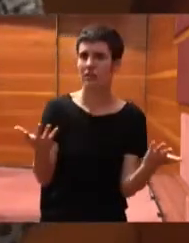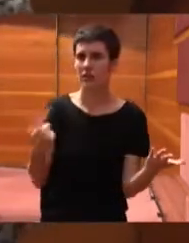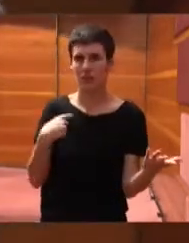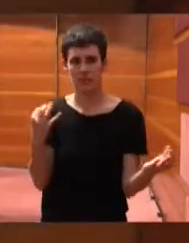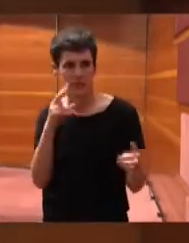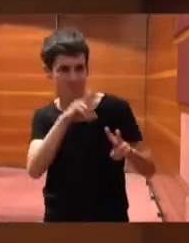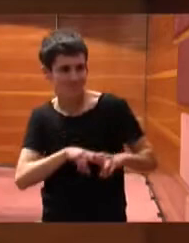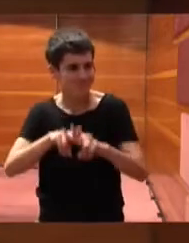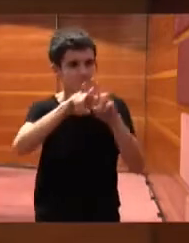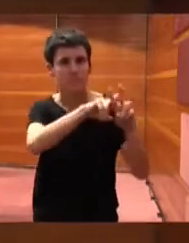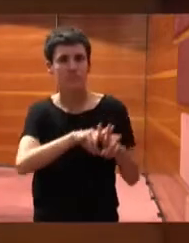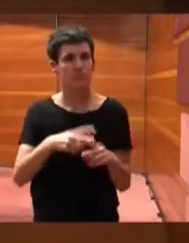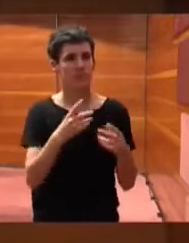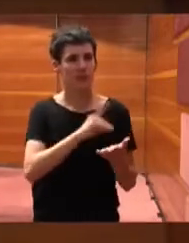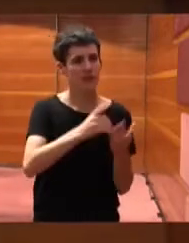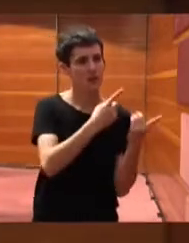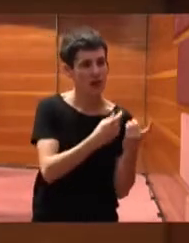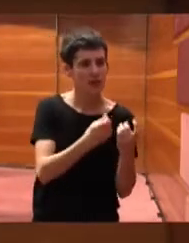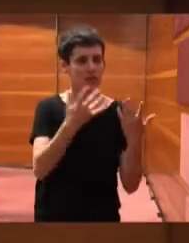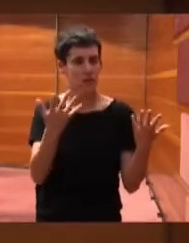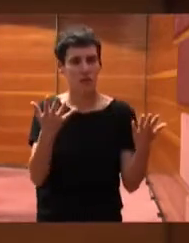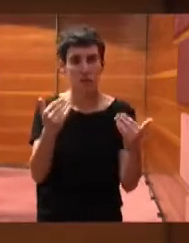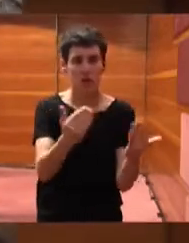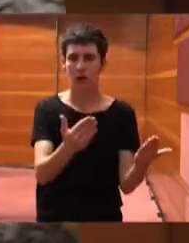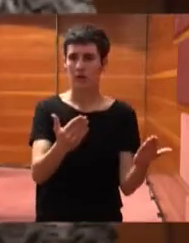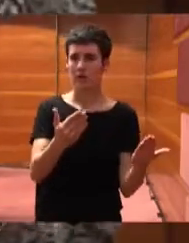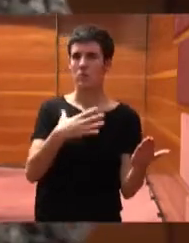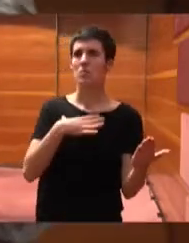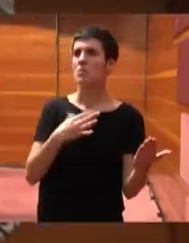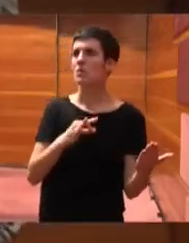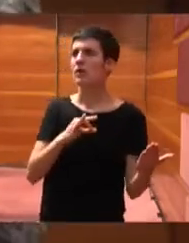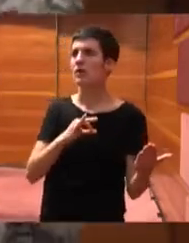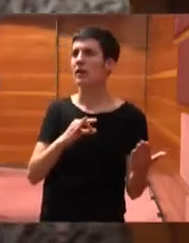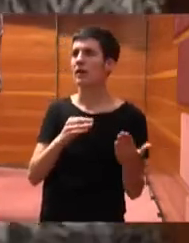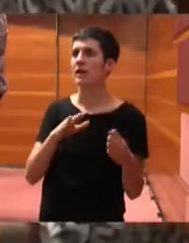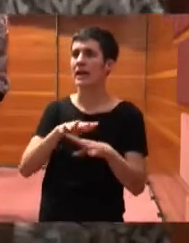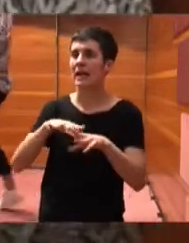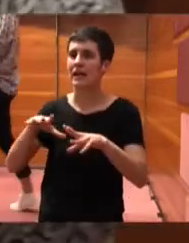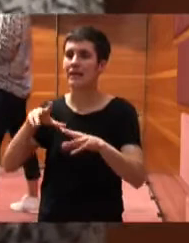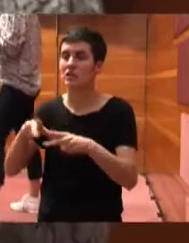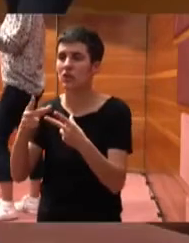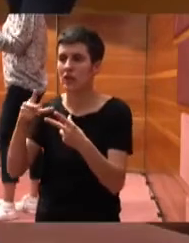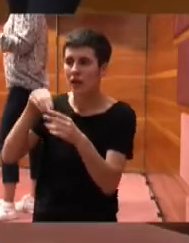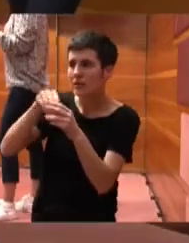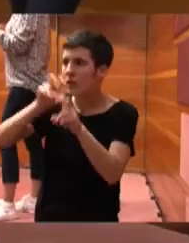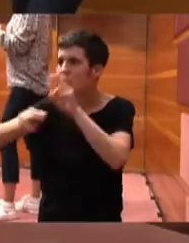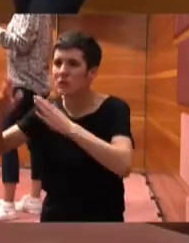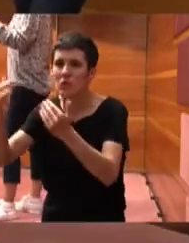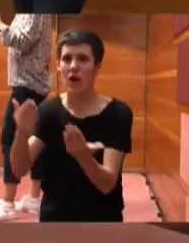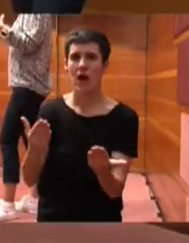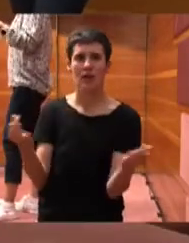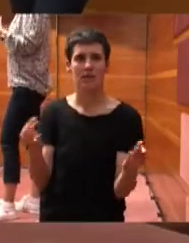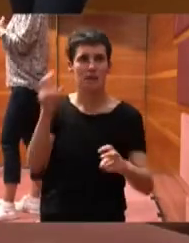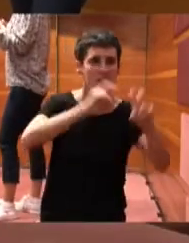ver cuáles son los que necesitamos y no tenemos, porque no son open, porque no vienen a través de las redes sociales, porque no los tenemos, cuáles tenemos que